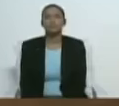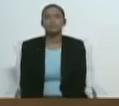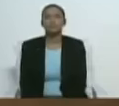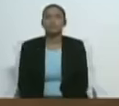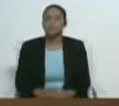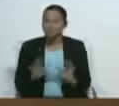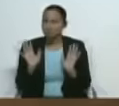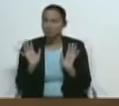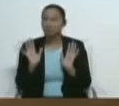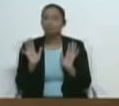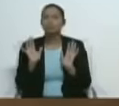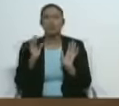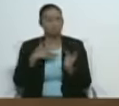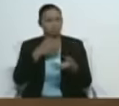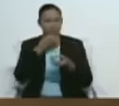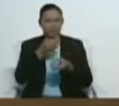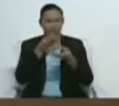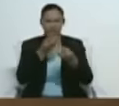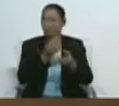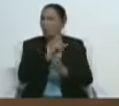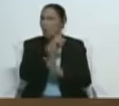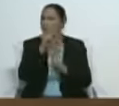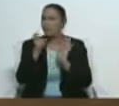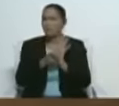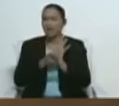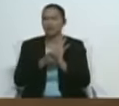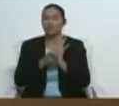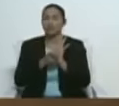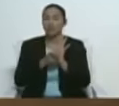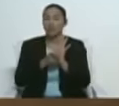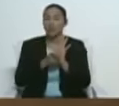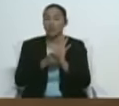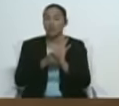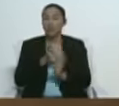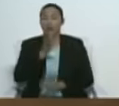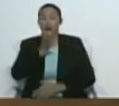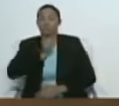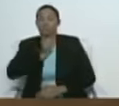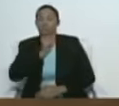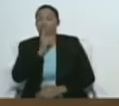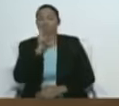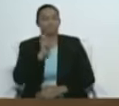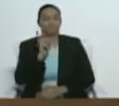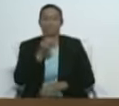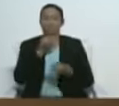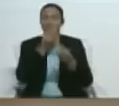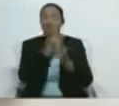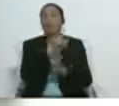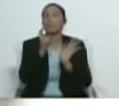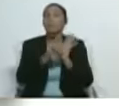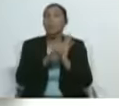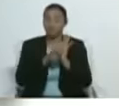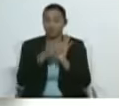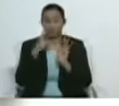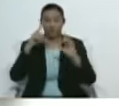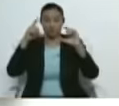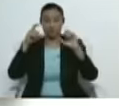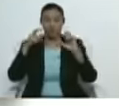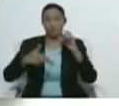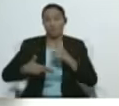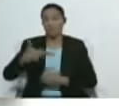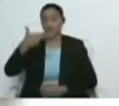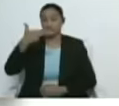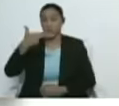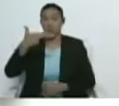con gomeras este fue el tipo de armamento incautado a